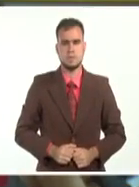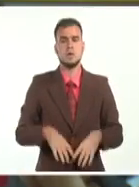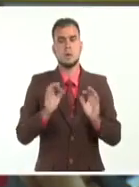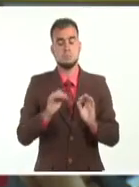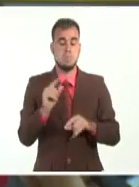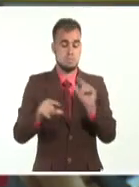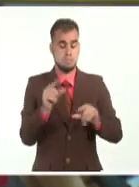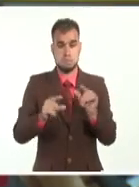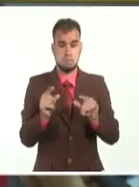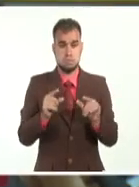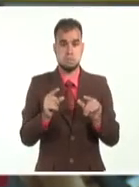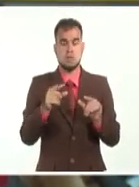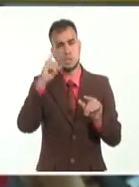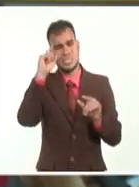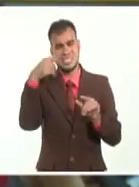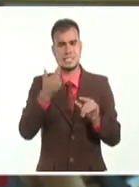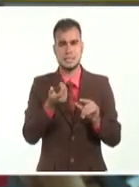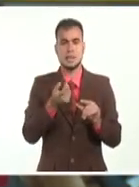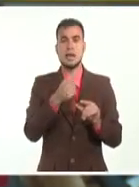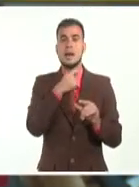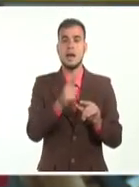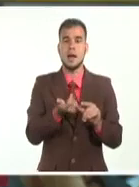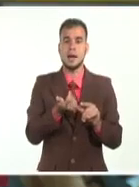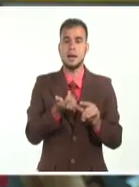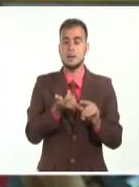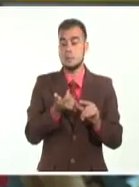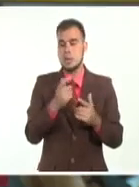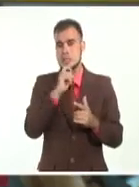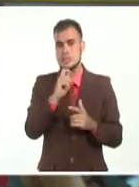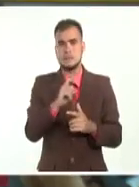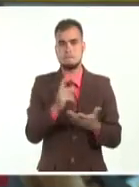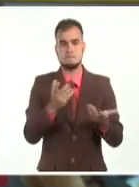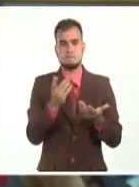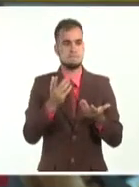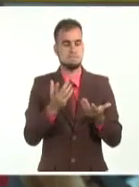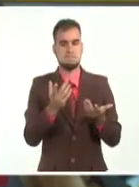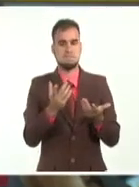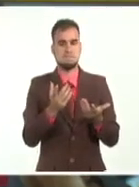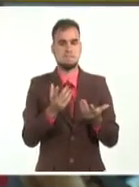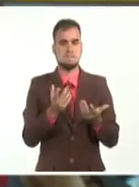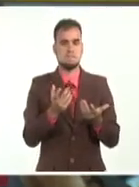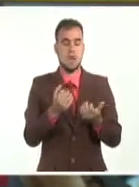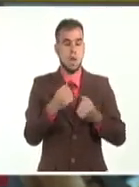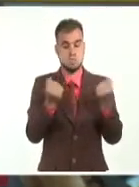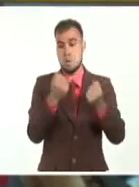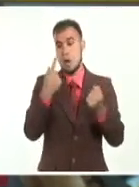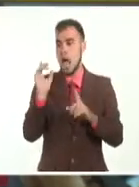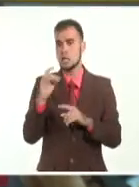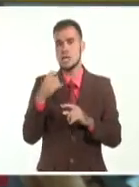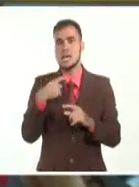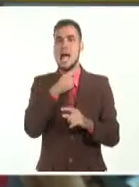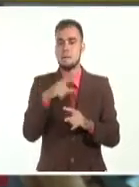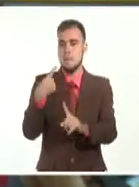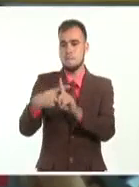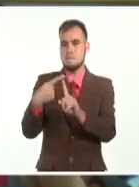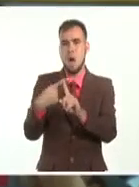los asentamientos, donde cuando lo sacan un tirantino no hay, es muy difícil que alguien le dé, como dice, proteja, alguien dio positivo, entonces tuve